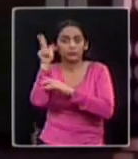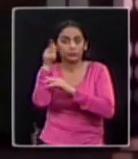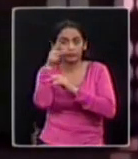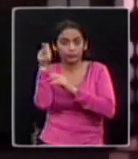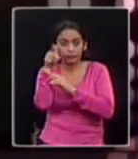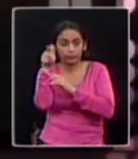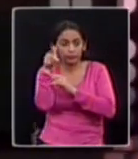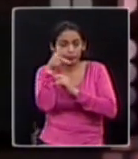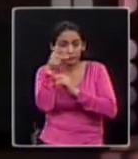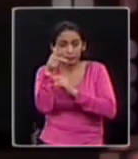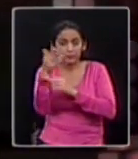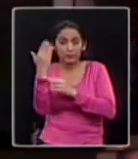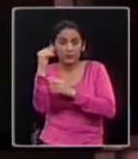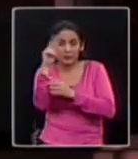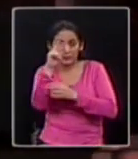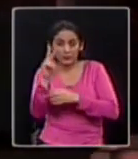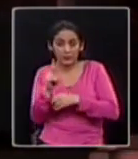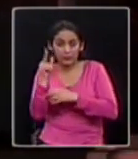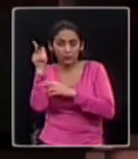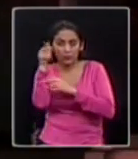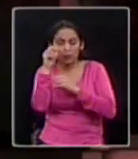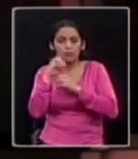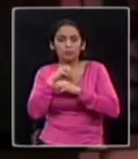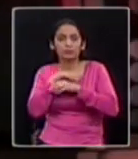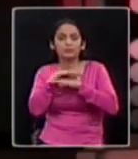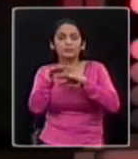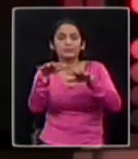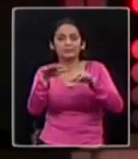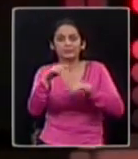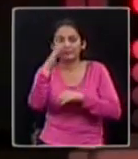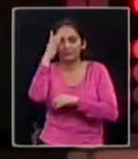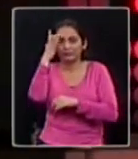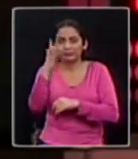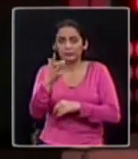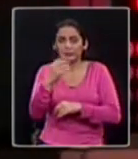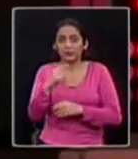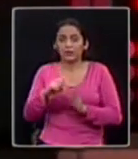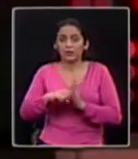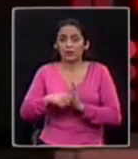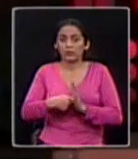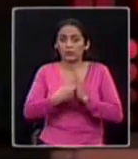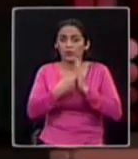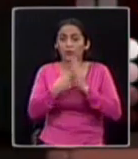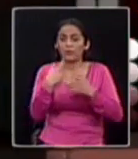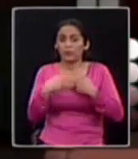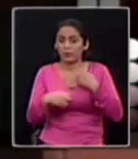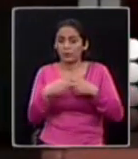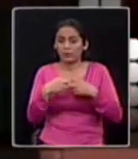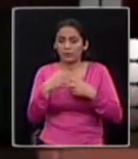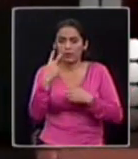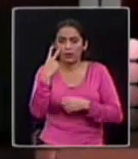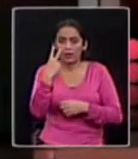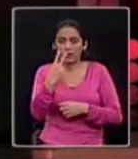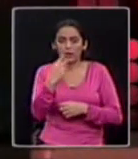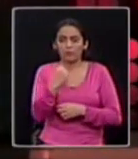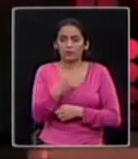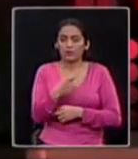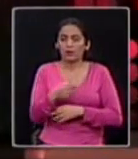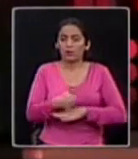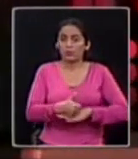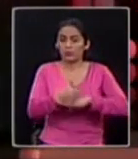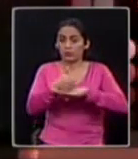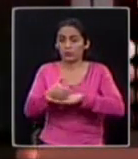habría sido grabado el pasado viernes generó interrogantes por la situación de la Contraloría, ya que las imágenes muestran a